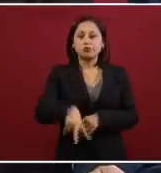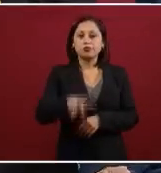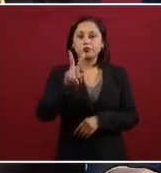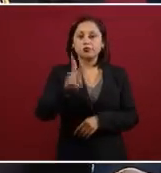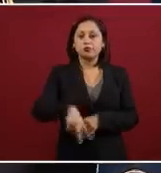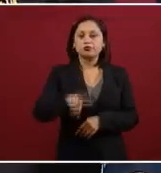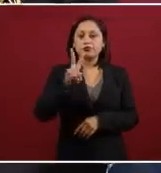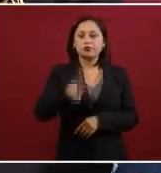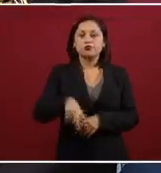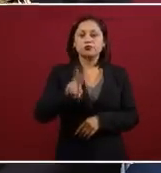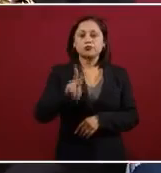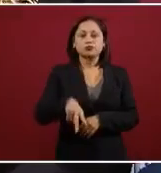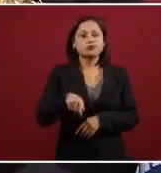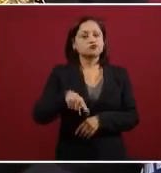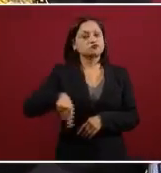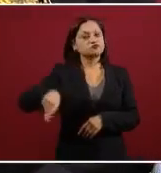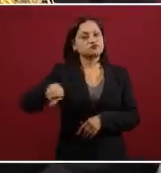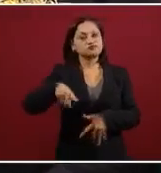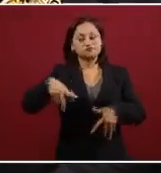la actuación